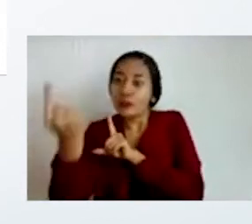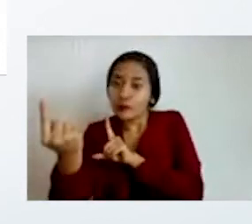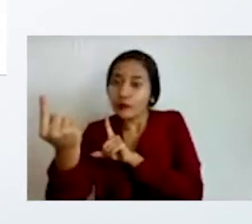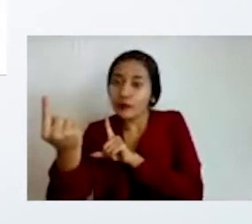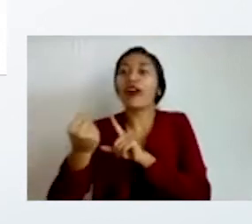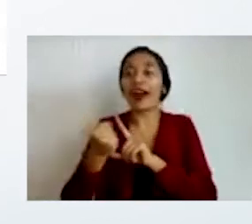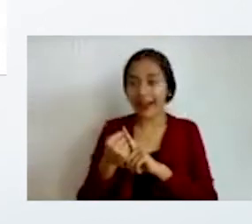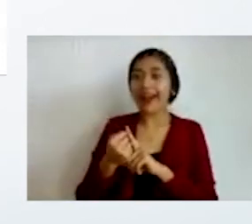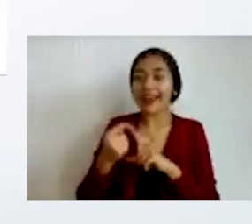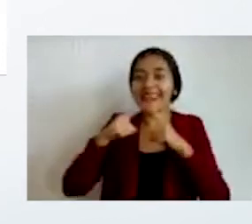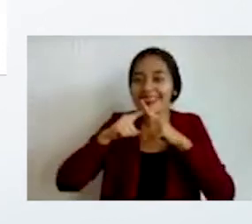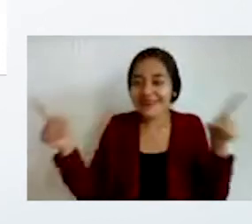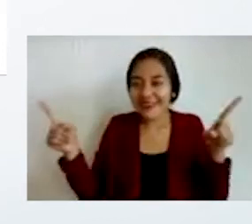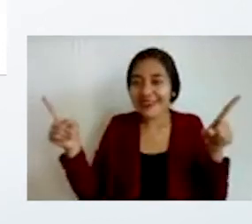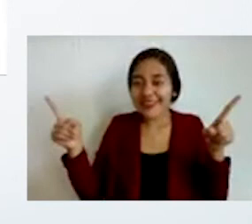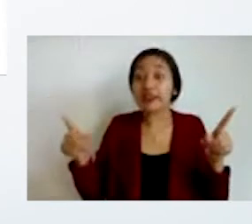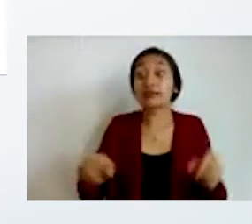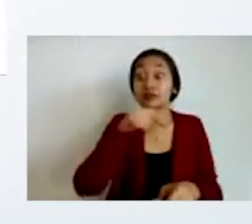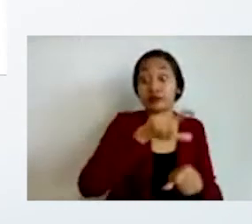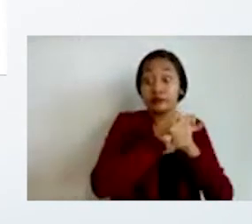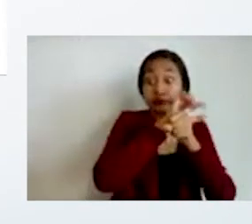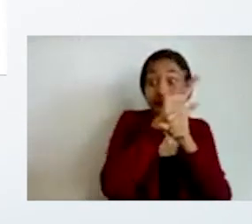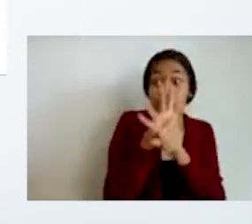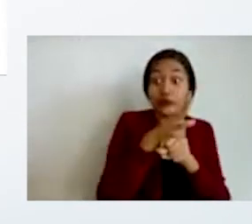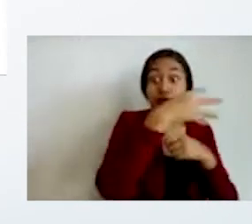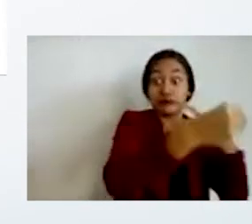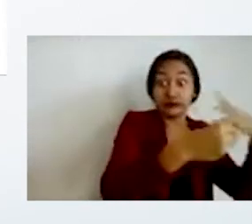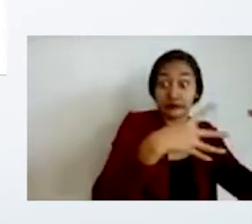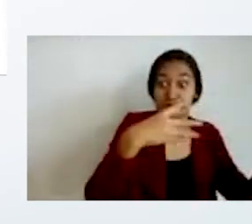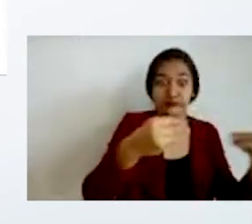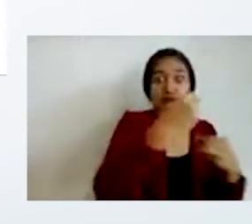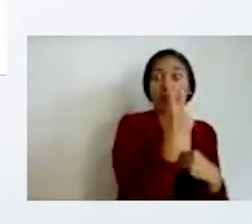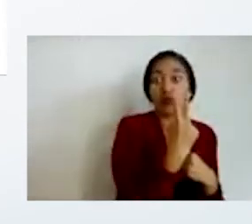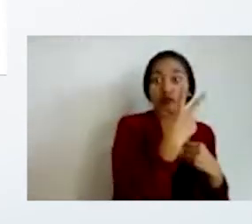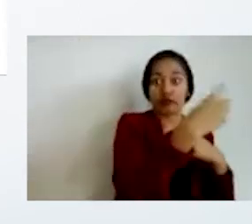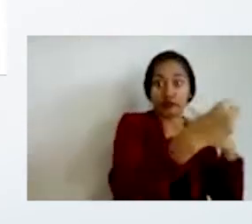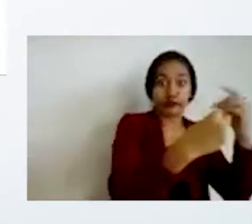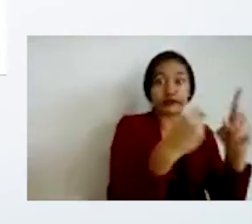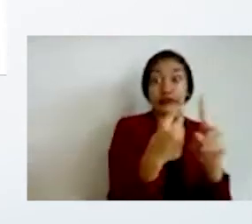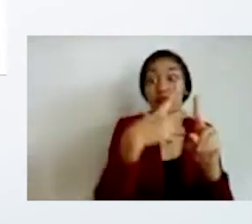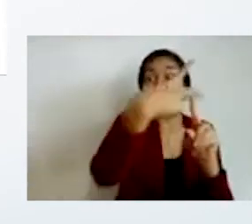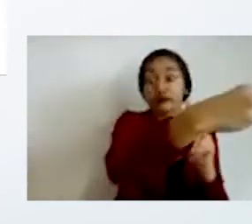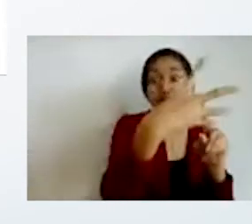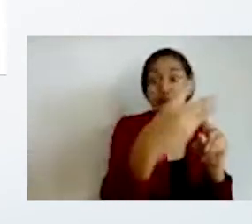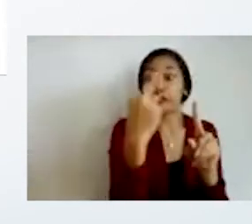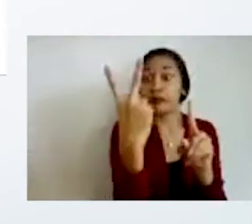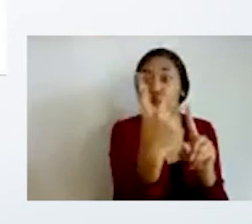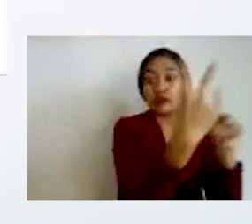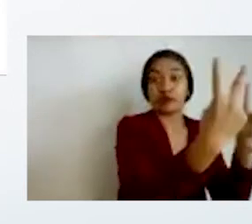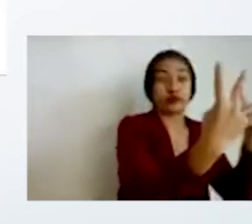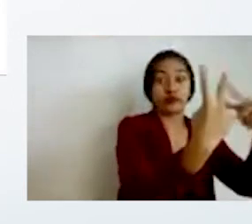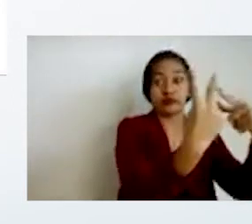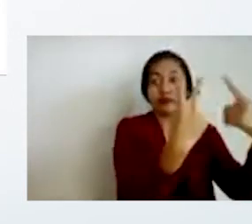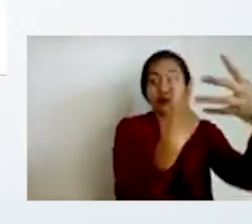COVID, y eran prácticamente 2 el que se podía producir con la influenza. Y esto llevó a crear una serie